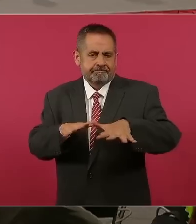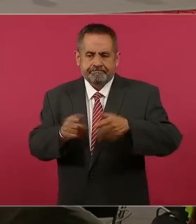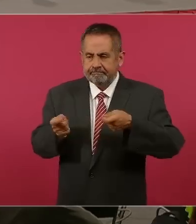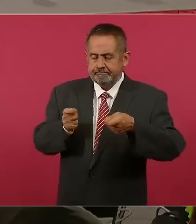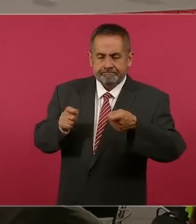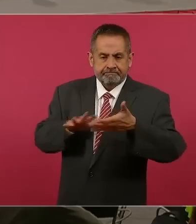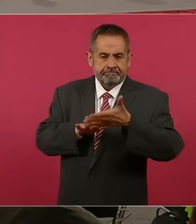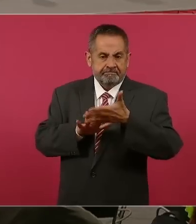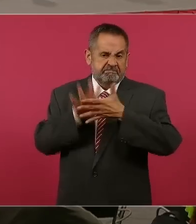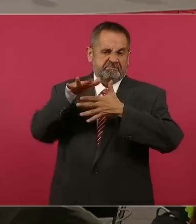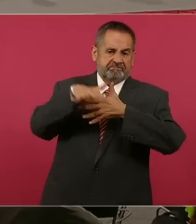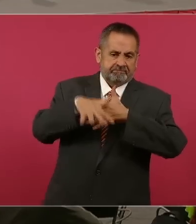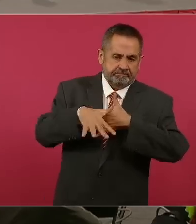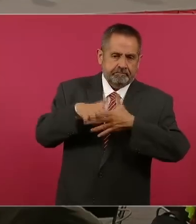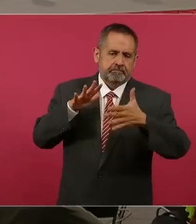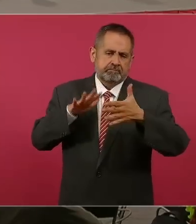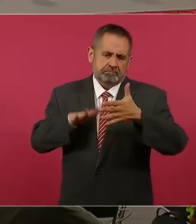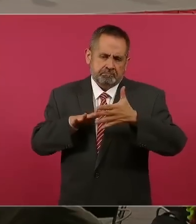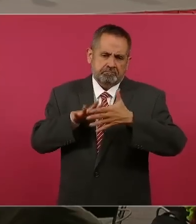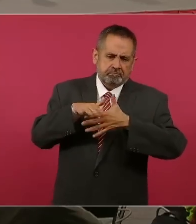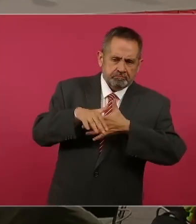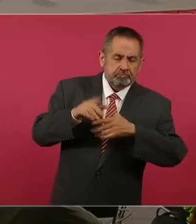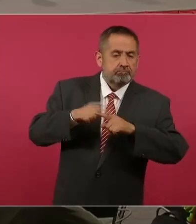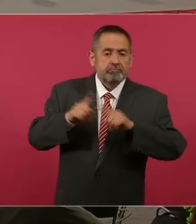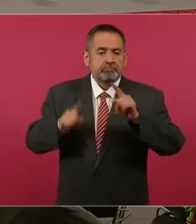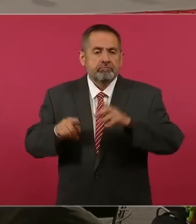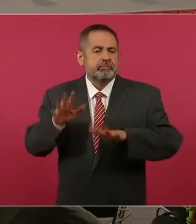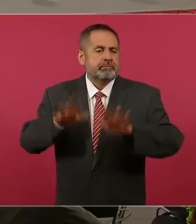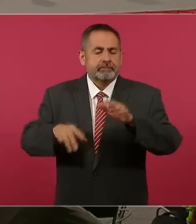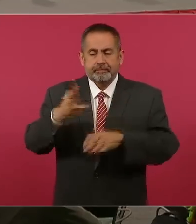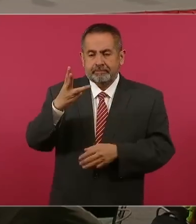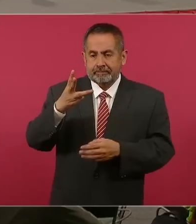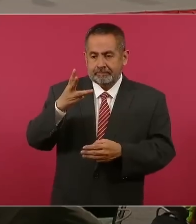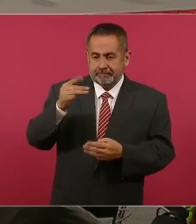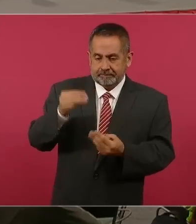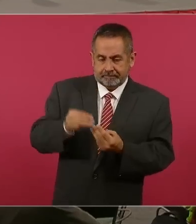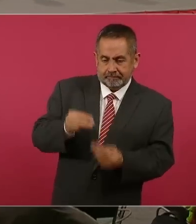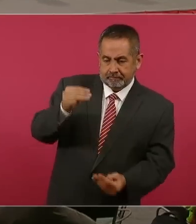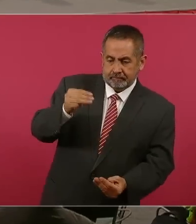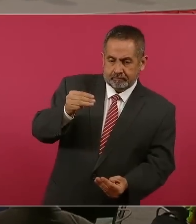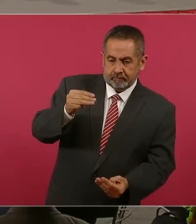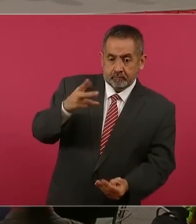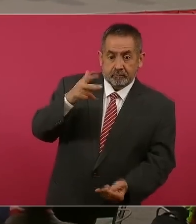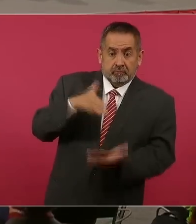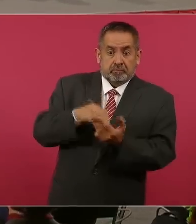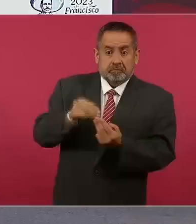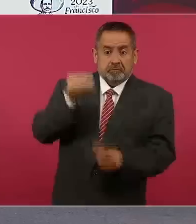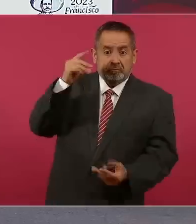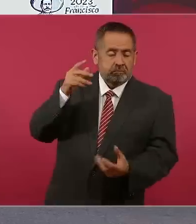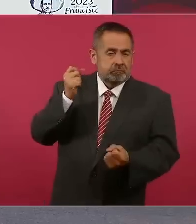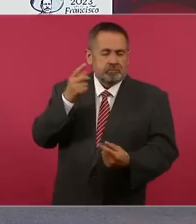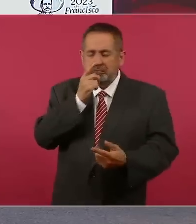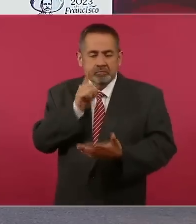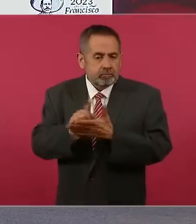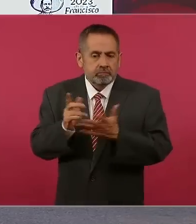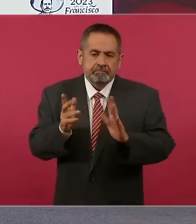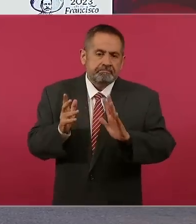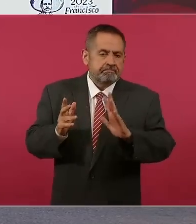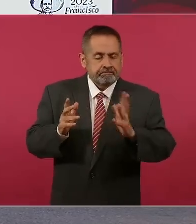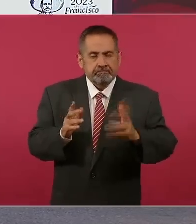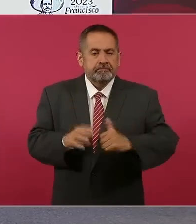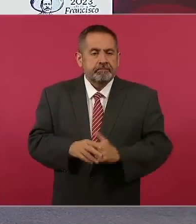que como puede tener un gasto muy bajo de 3 metros por segundo, puede tener hasta 8,000 metros por segundo. Los